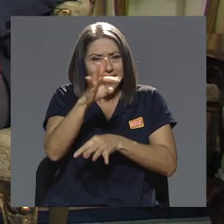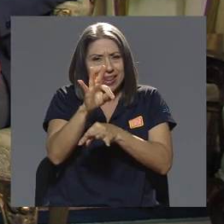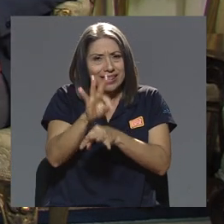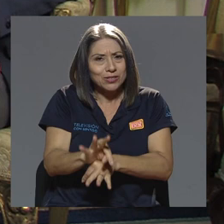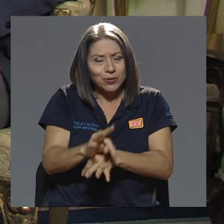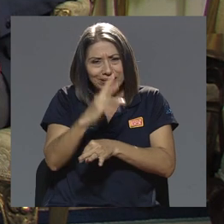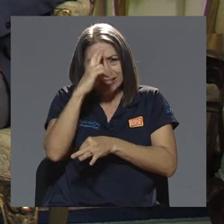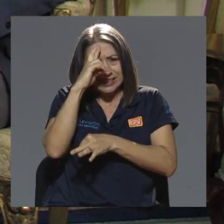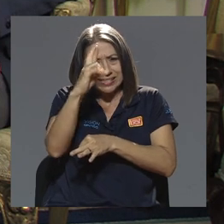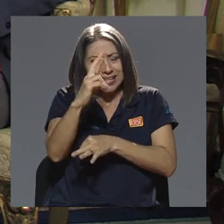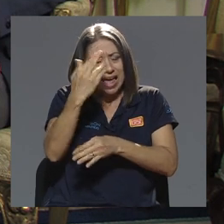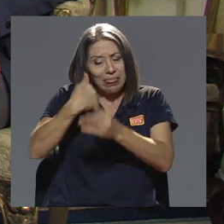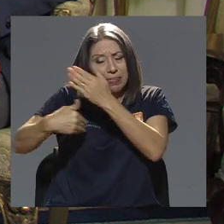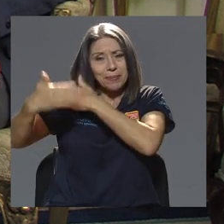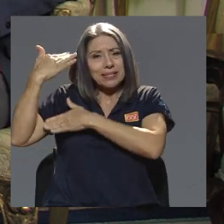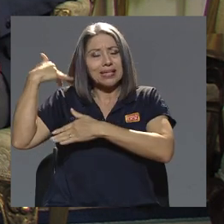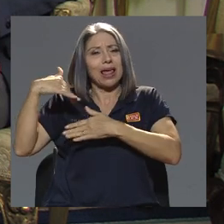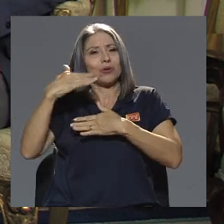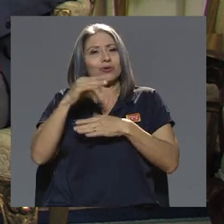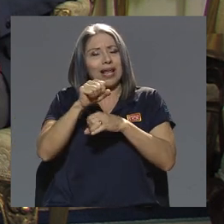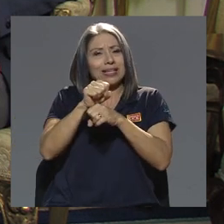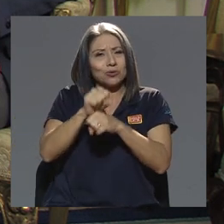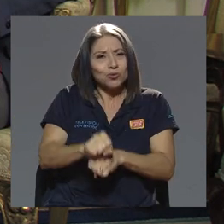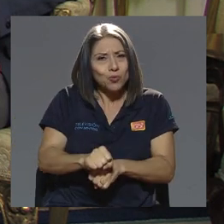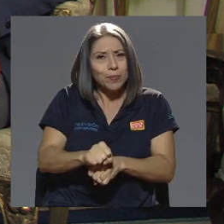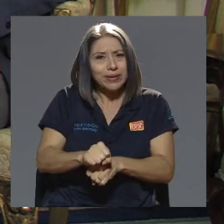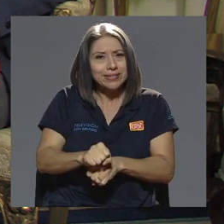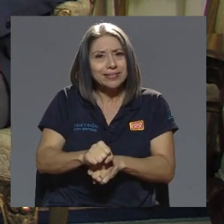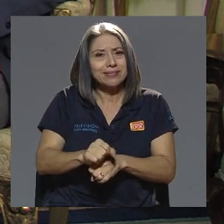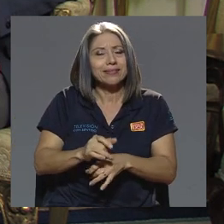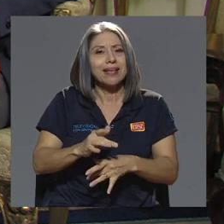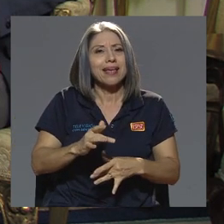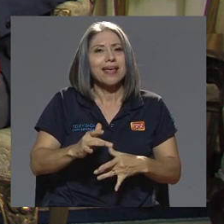nuestros antepasados, a nuestra costumbre. Ese